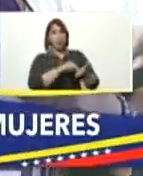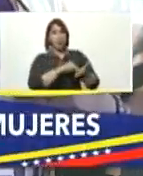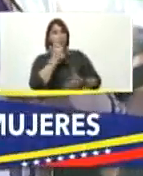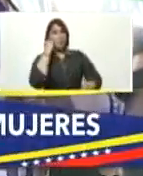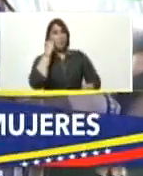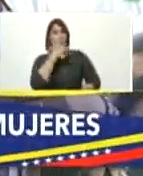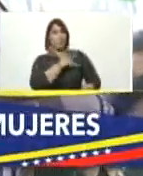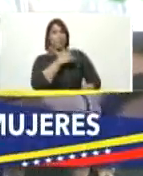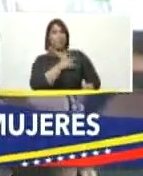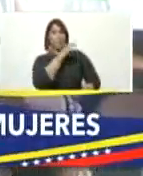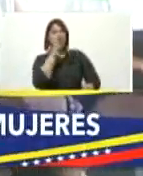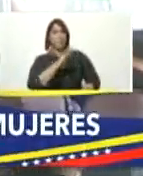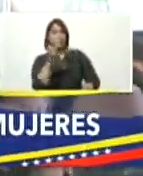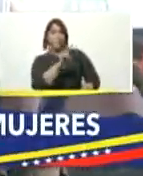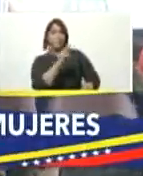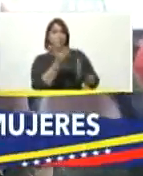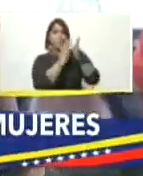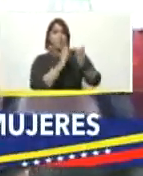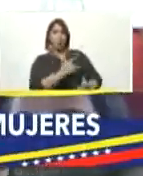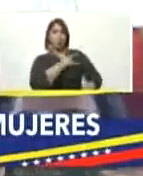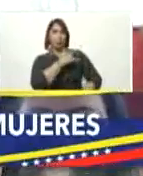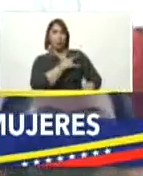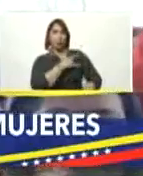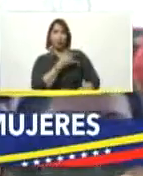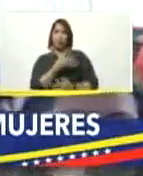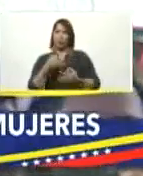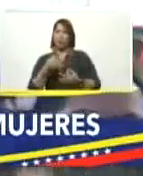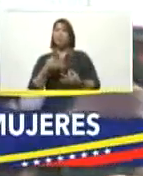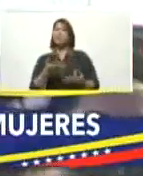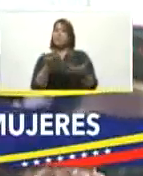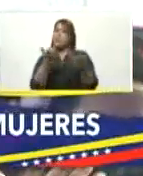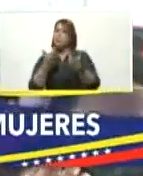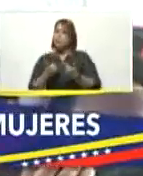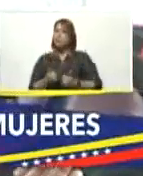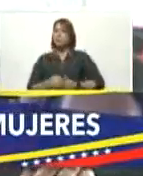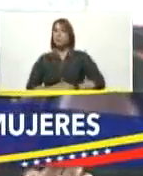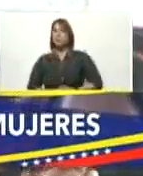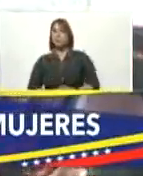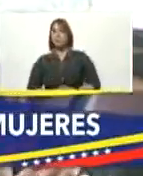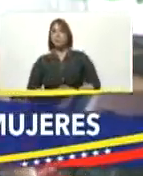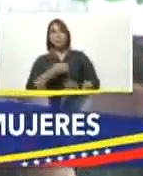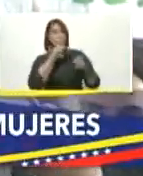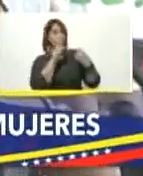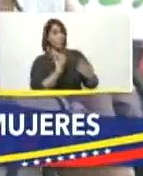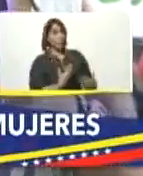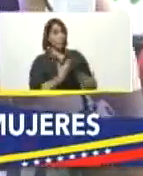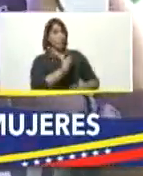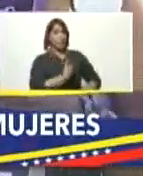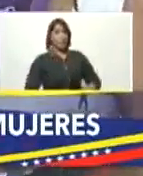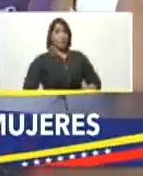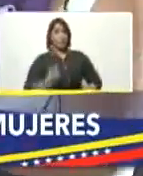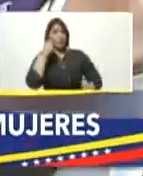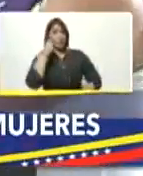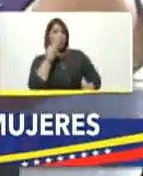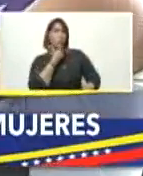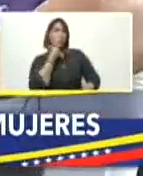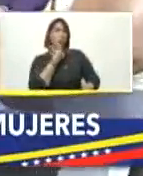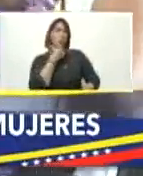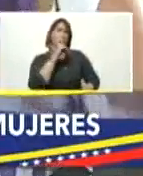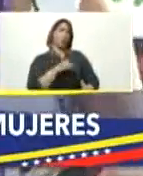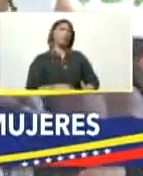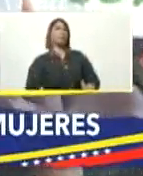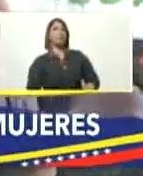la Federación Venezolana de Estudiantes Universitarios. Correcto. ¿Qué nos puedes decir, Camila? Bueno, presidente, las mujeres jóvenes y las